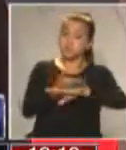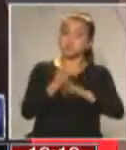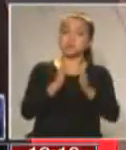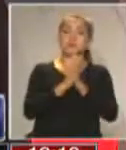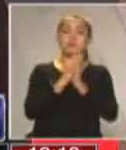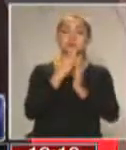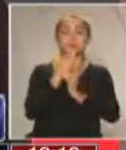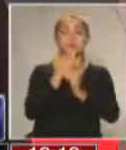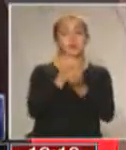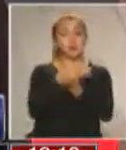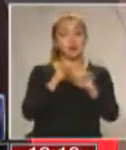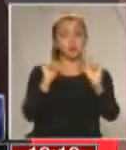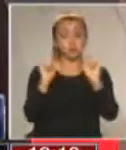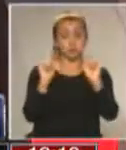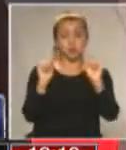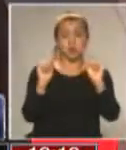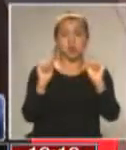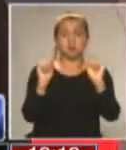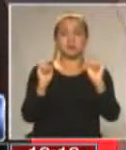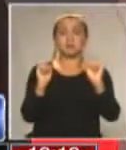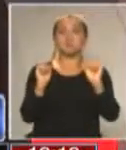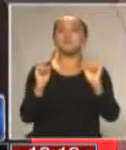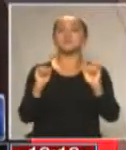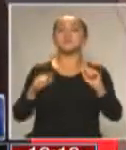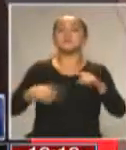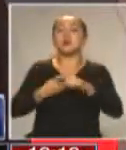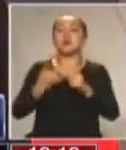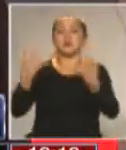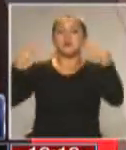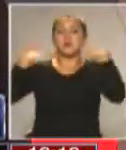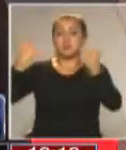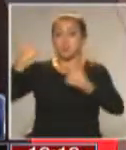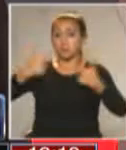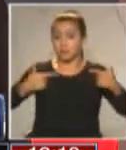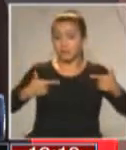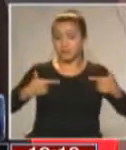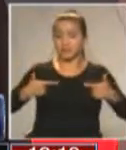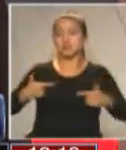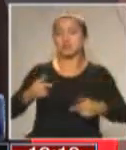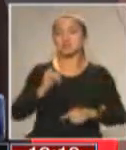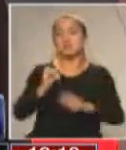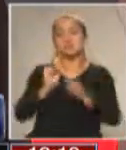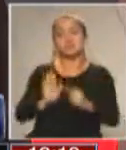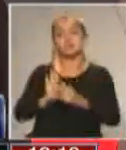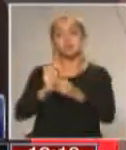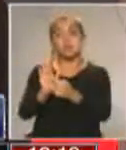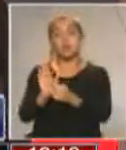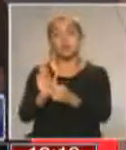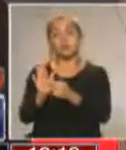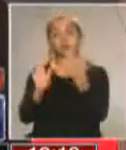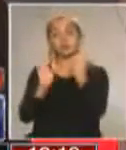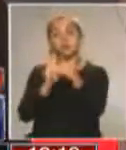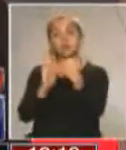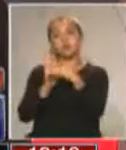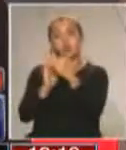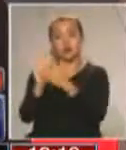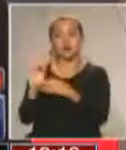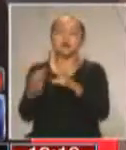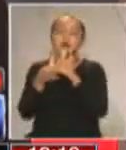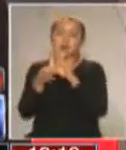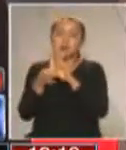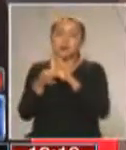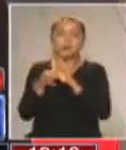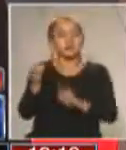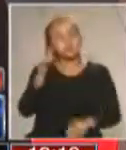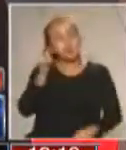involucrados en el caso Penta por una responsabilidad política, sí demuestran en sus correos electrónicos un agradecimiento